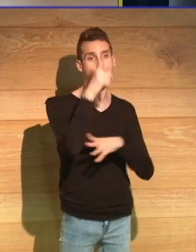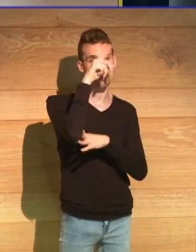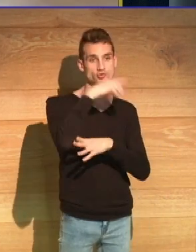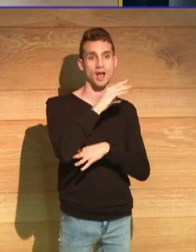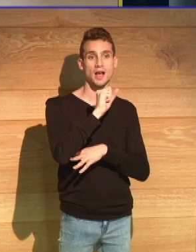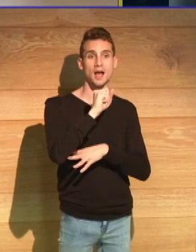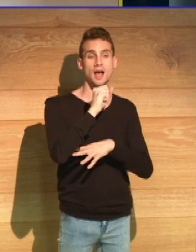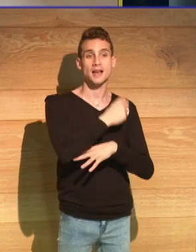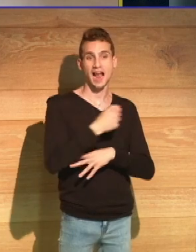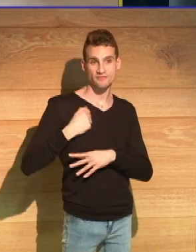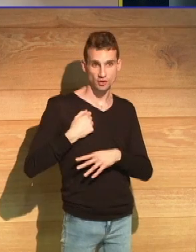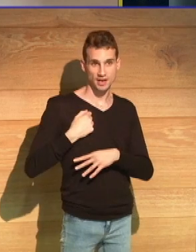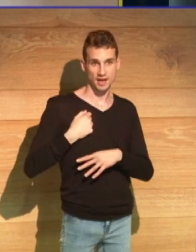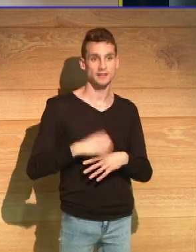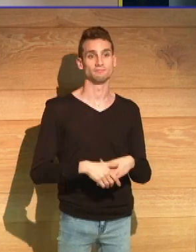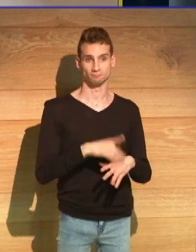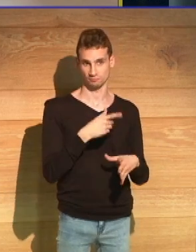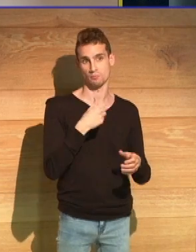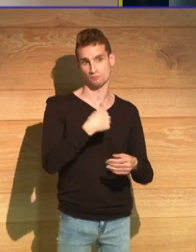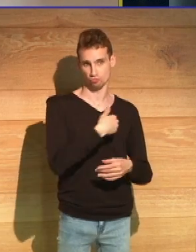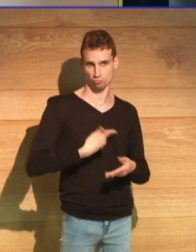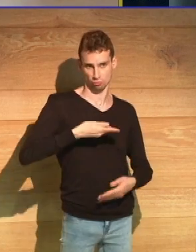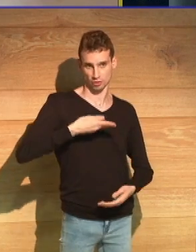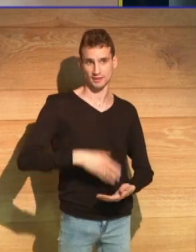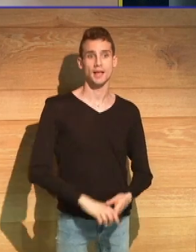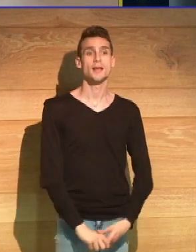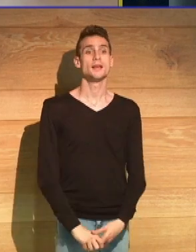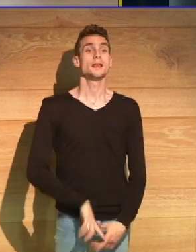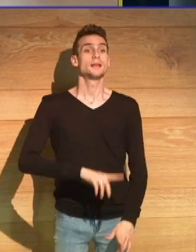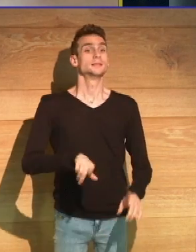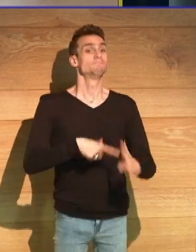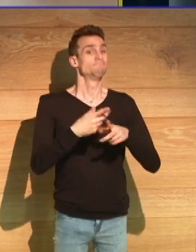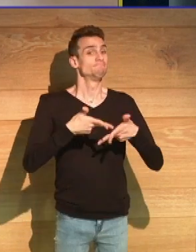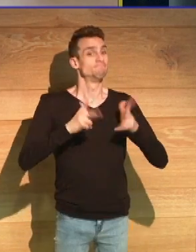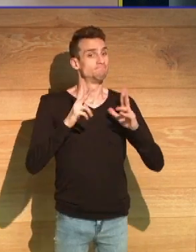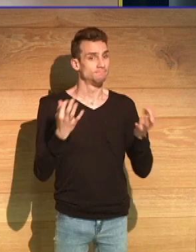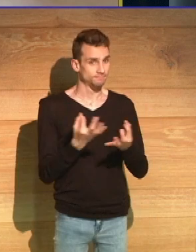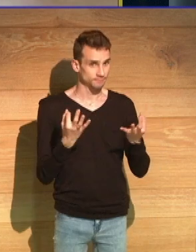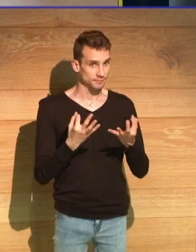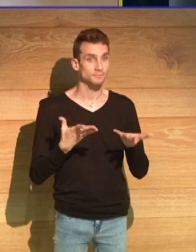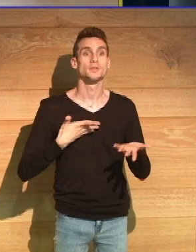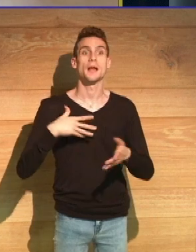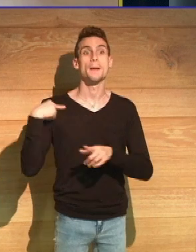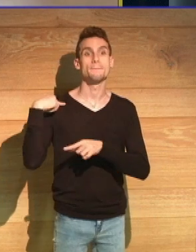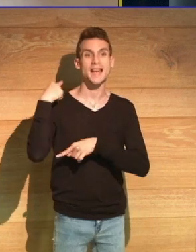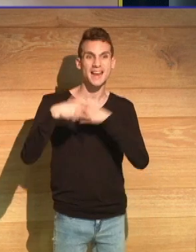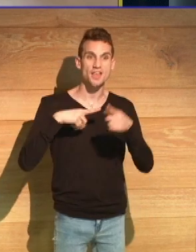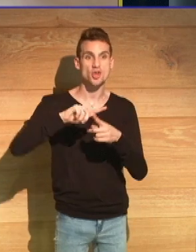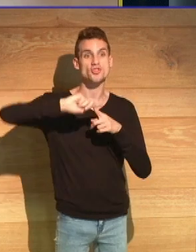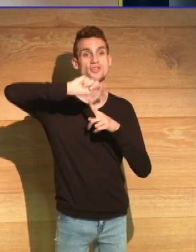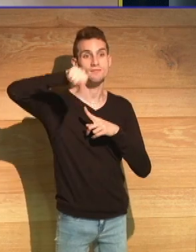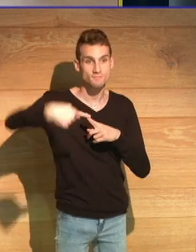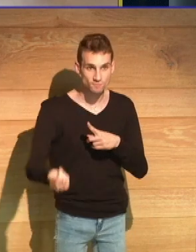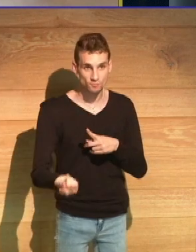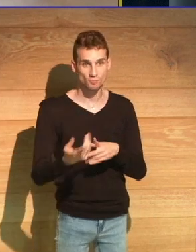tuvo un papel fundamental y que dejó sentirse en toda una generación posterior a él de nombres